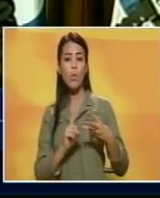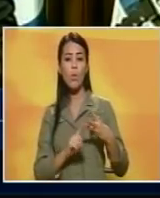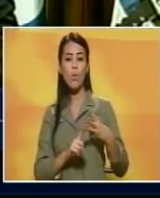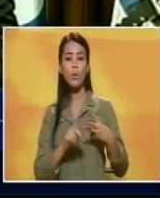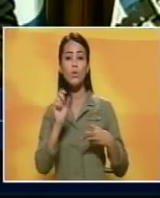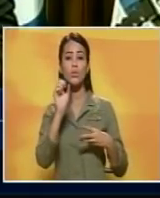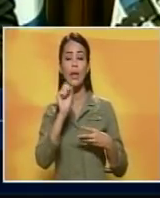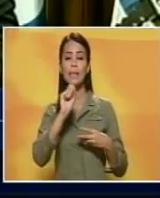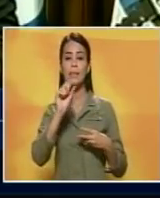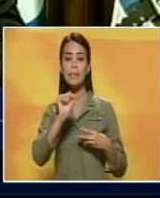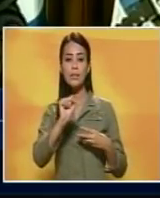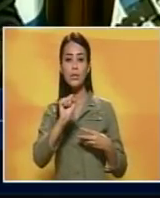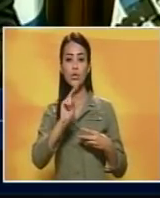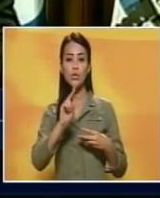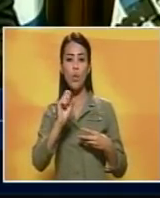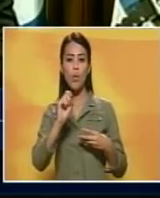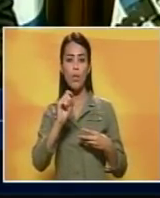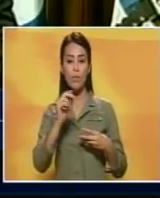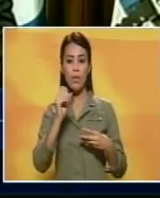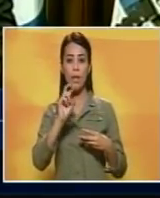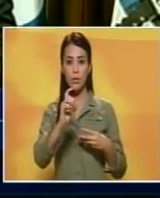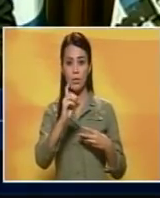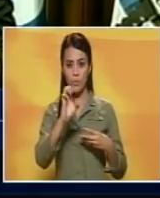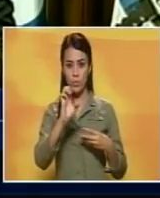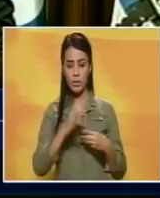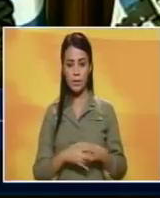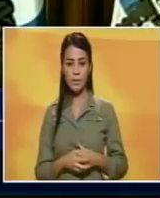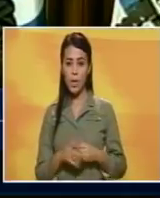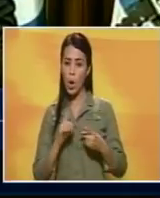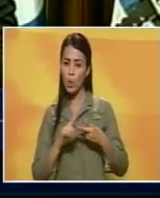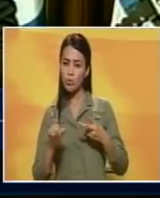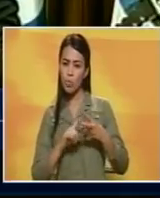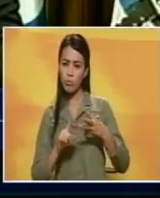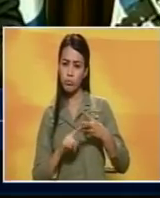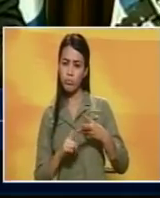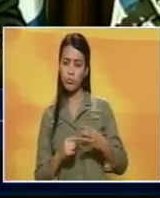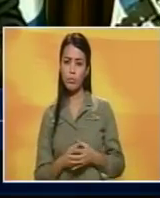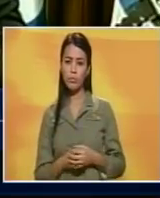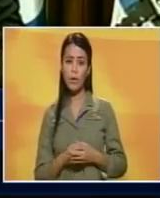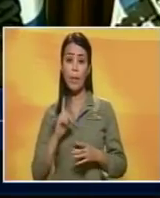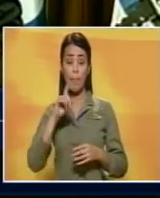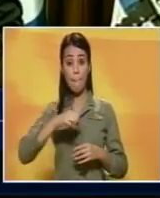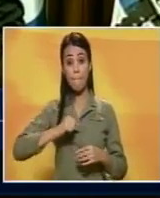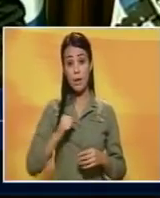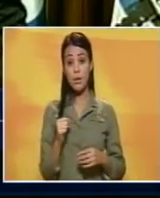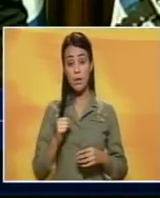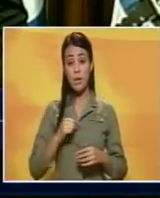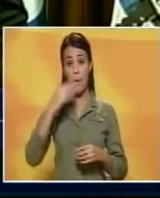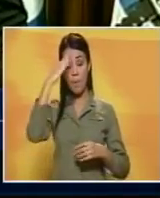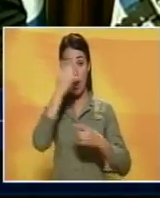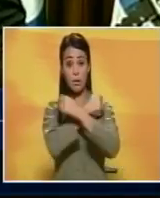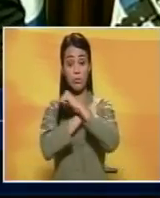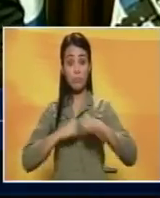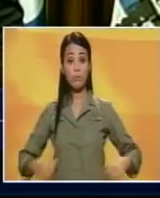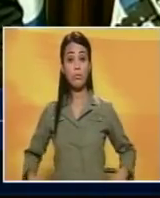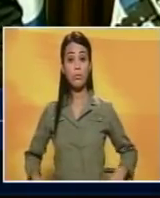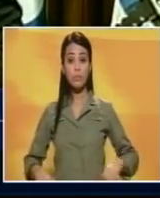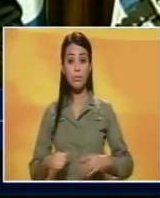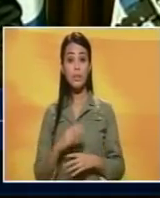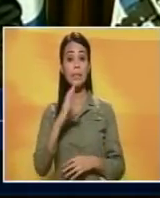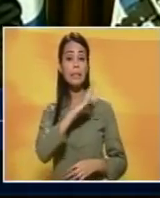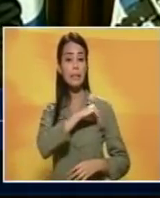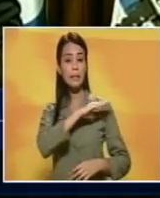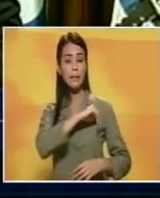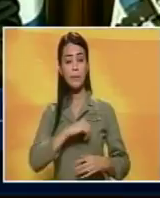UNDOF, junto por supuesto a los cuerpos de seguridad, Guardia Nacional Bolivariana, 6CPC, Policía Nacional